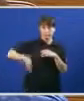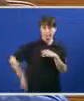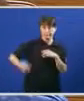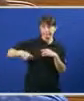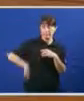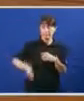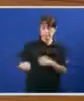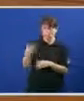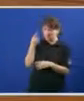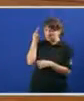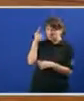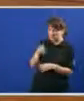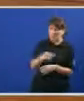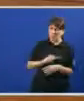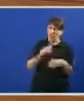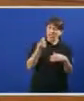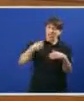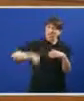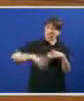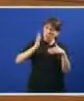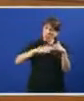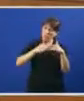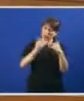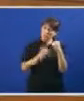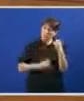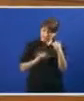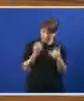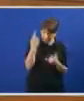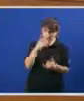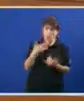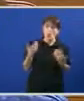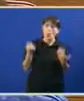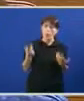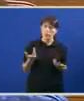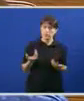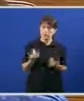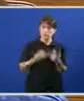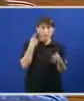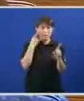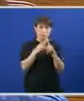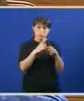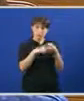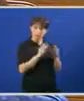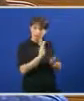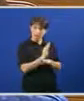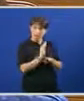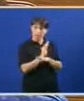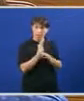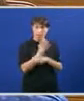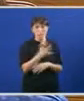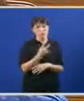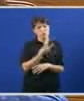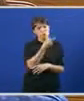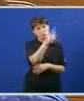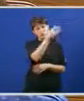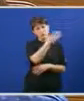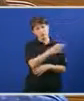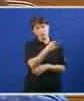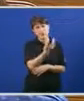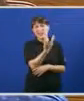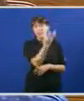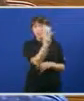en canto está o salario mínimo. Cobran menos desa cifra para soster unha familia. O 50%